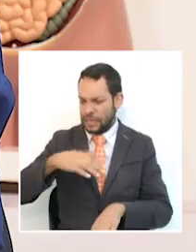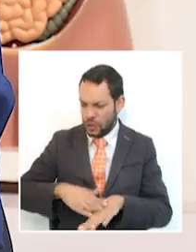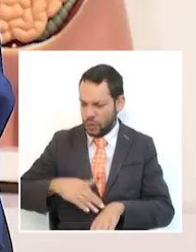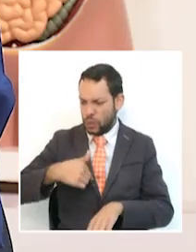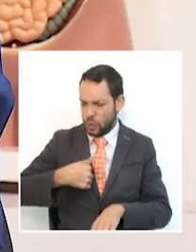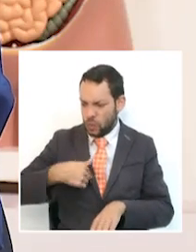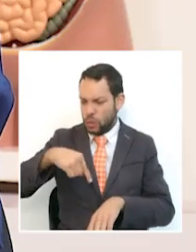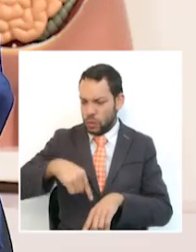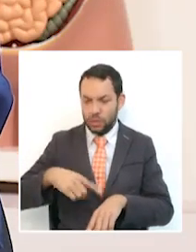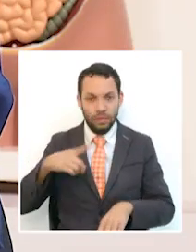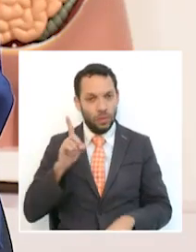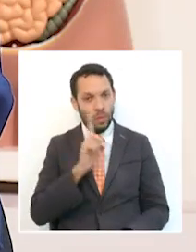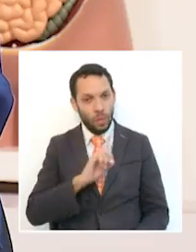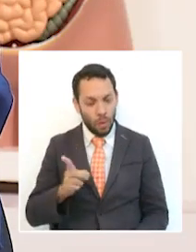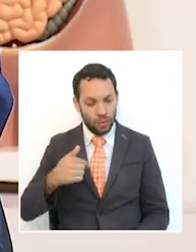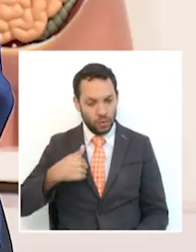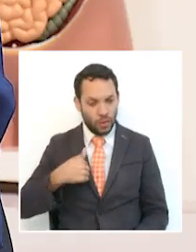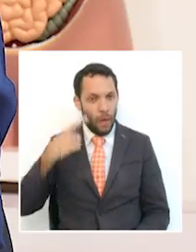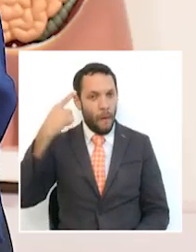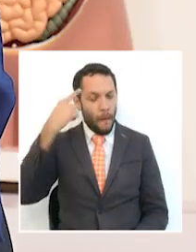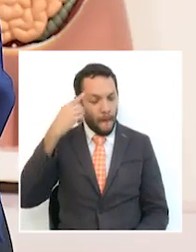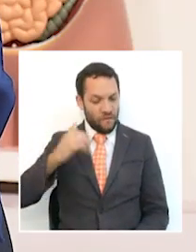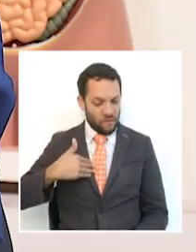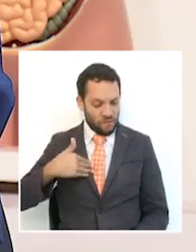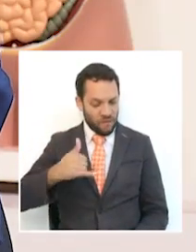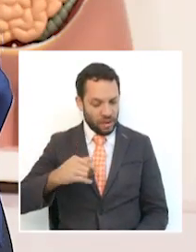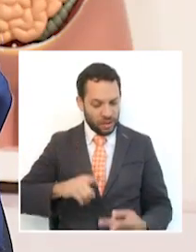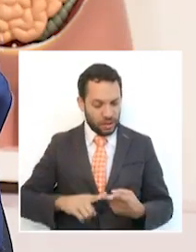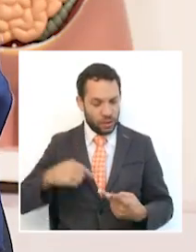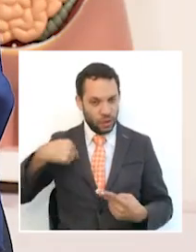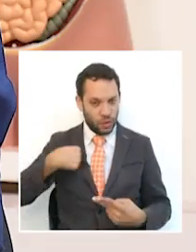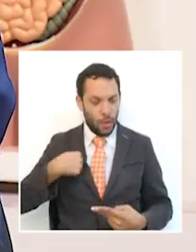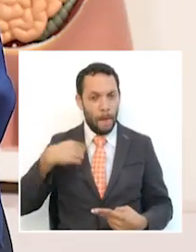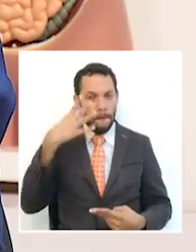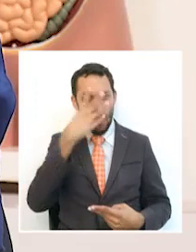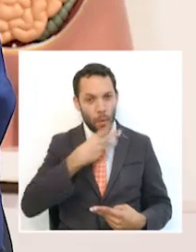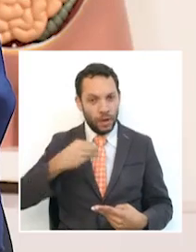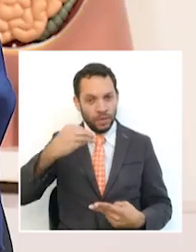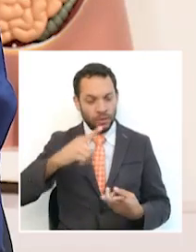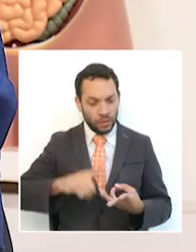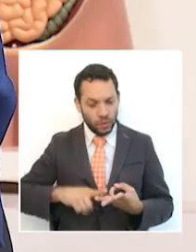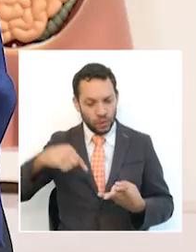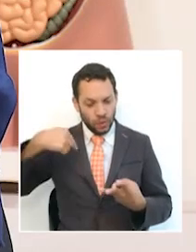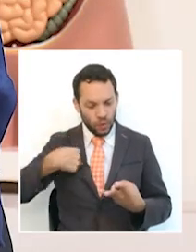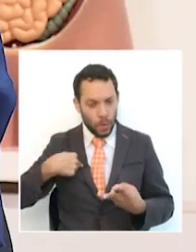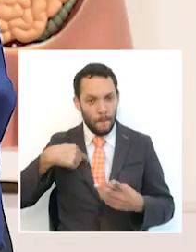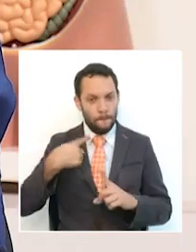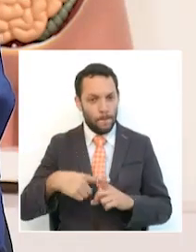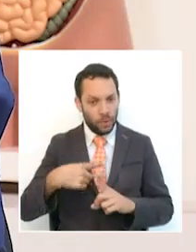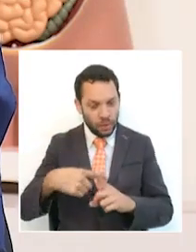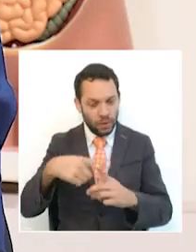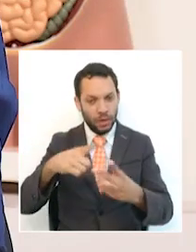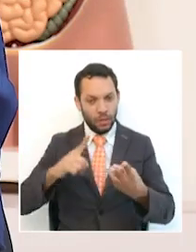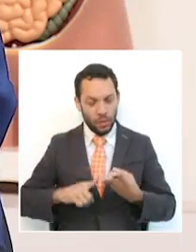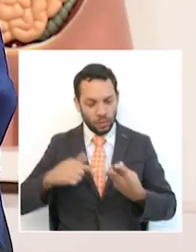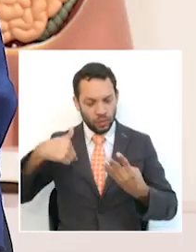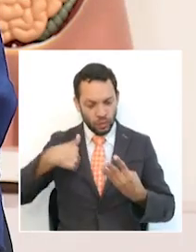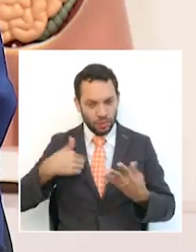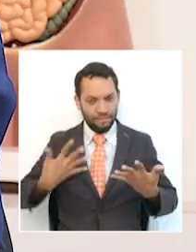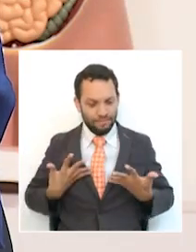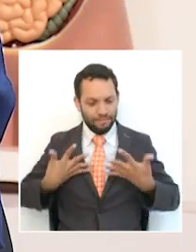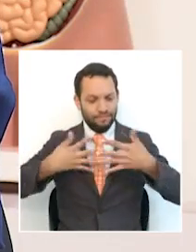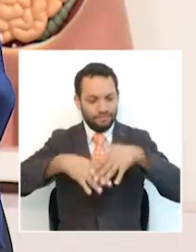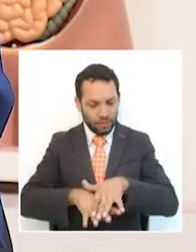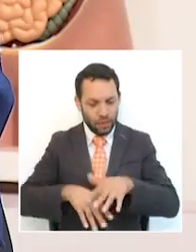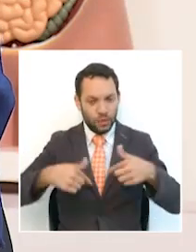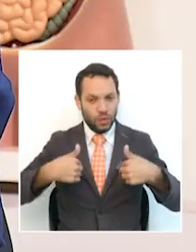yo soy amor yo soy alegre soy entusiasta yo soy honesto yo soy íntegro yo soy agradable yo soy